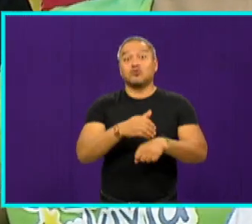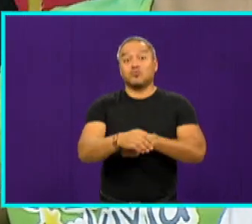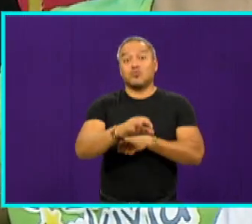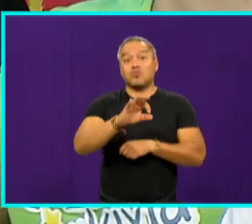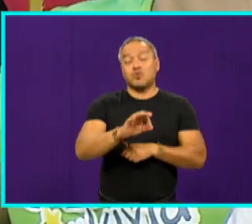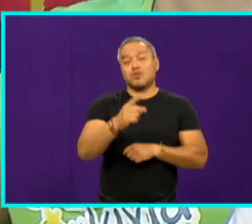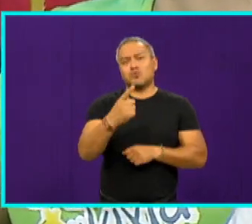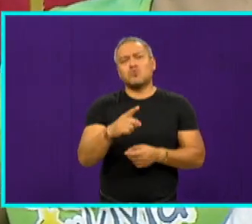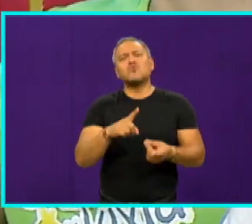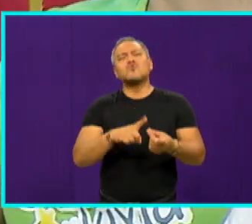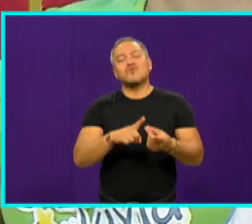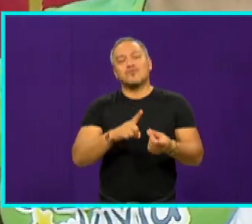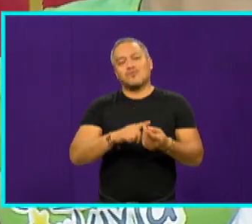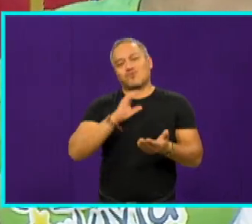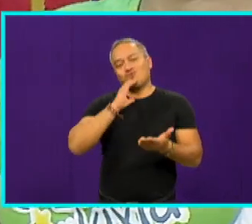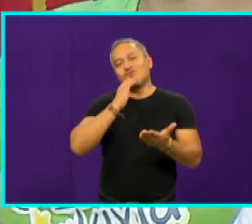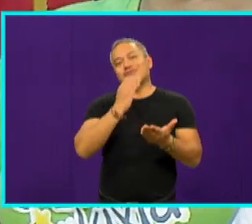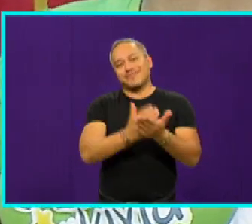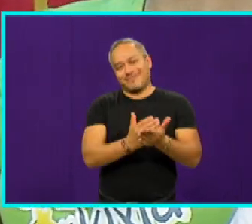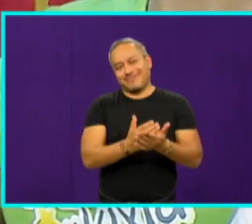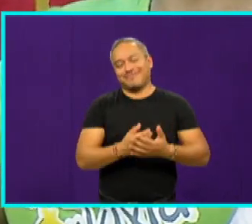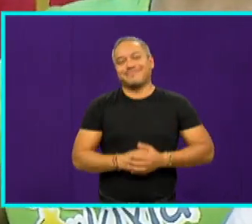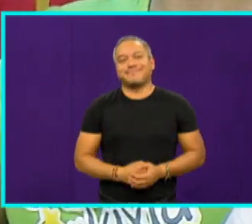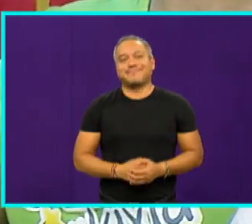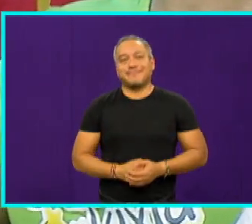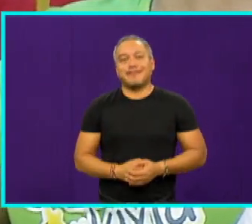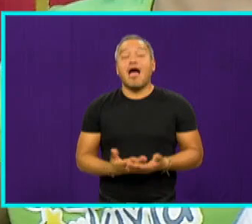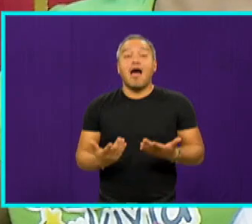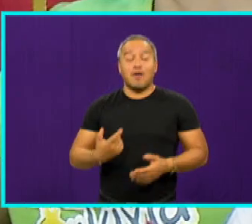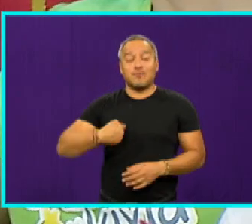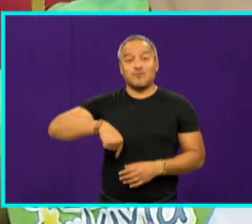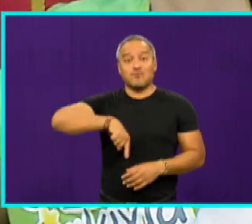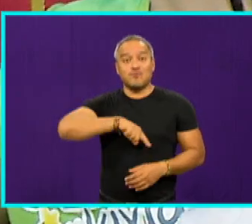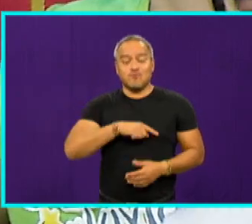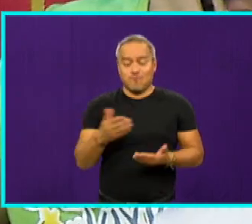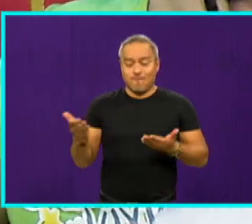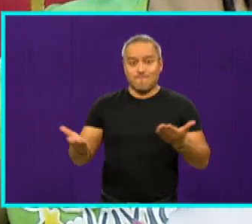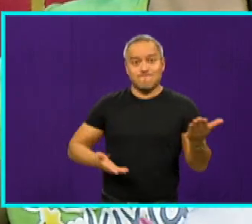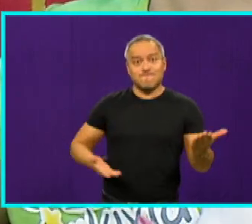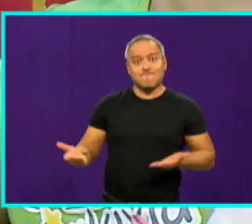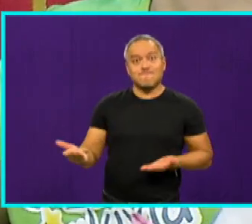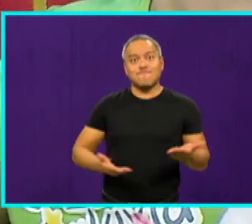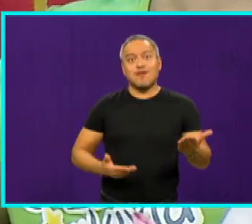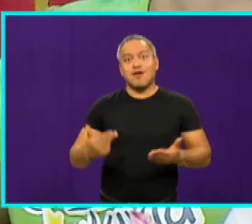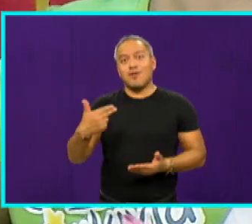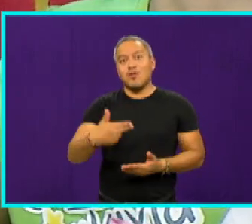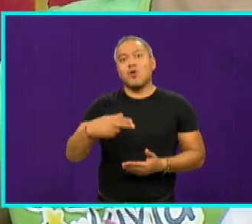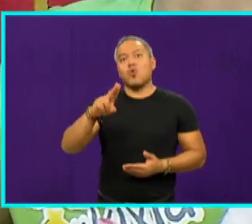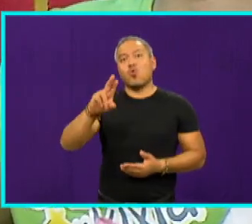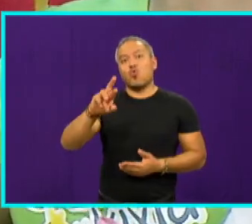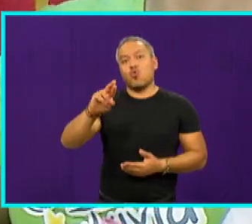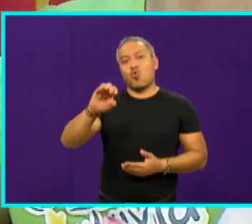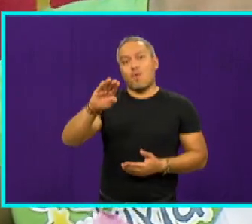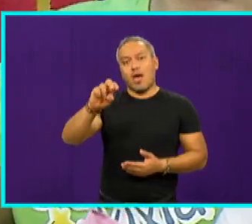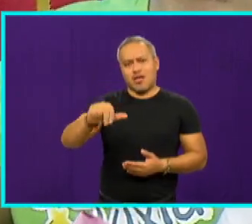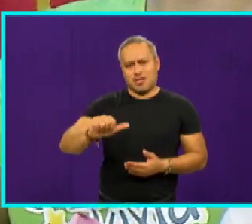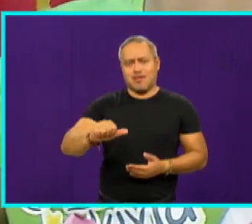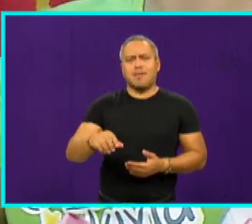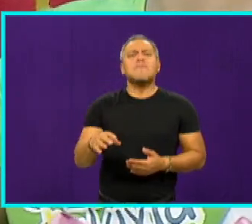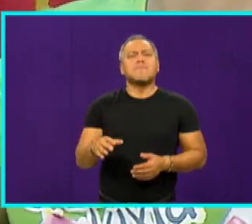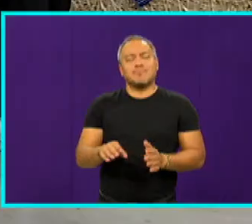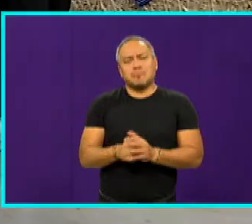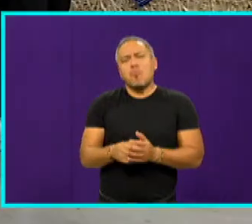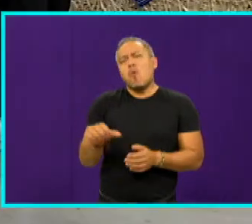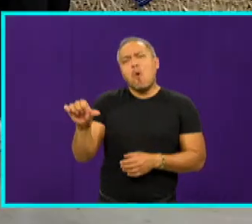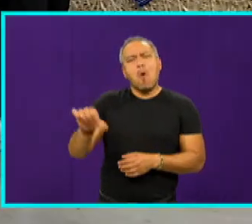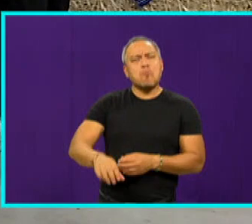Eclipse se encarga principalmente de lo que es la danza urbana, ajá, como lo es la música latina, el reggaetón, lo que está sonando hoy